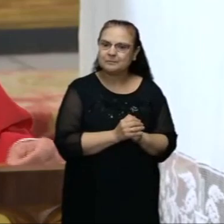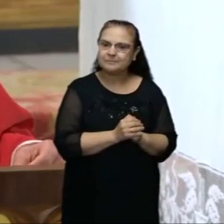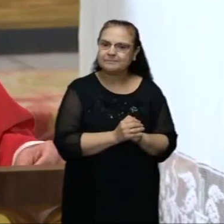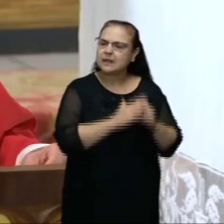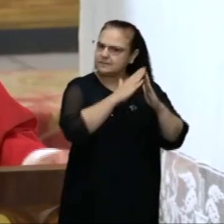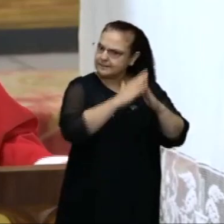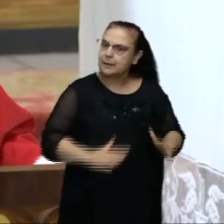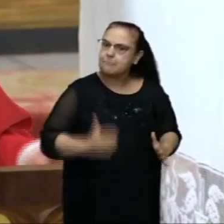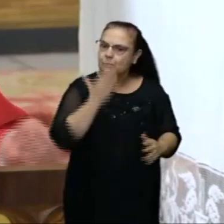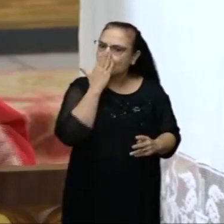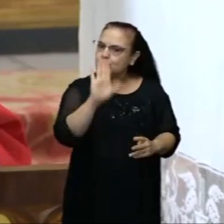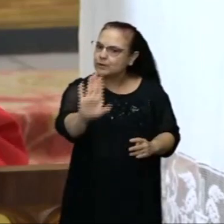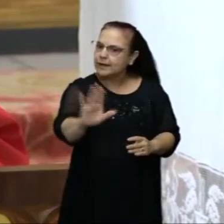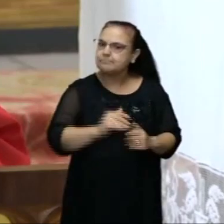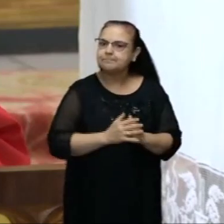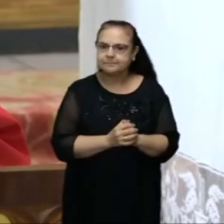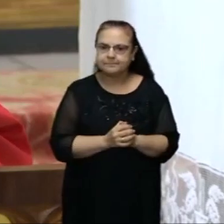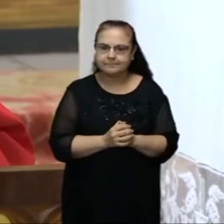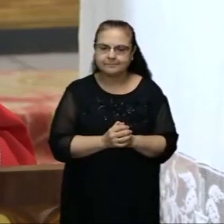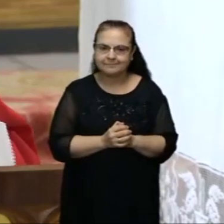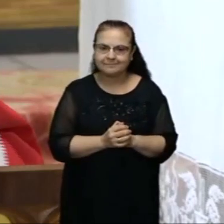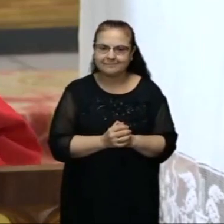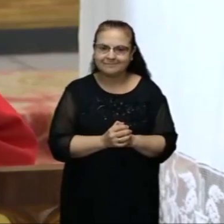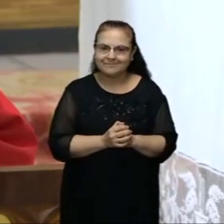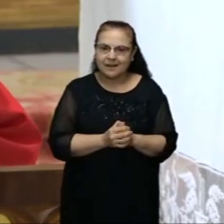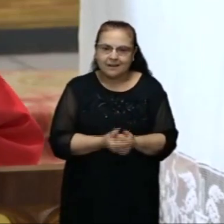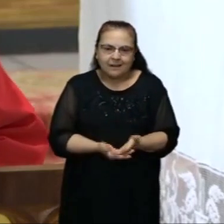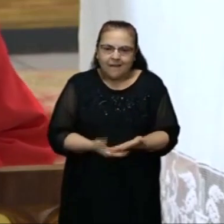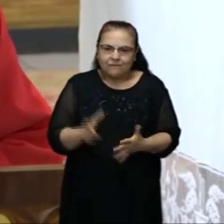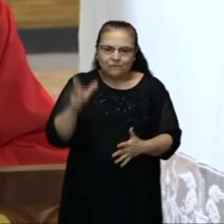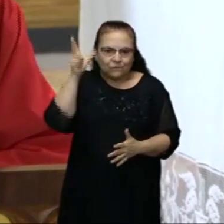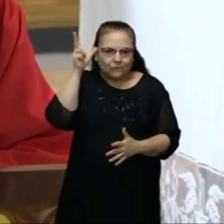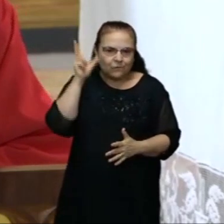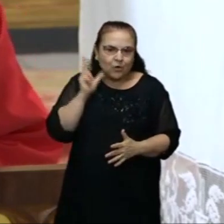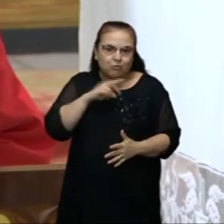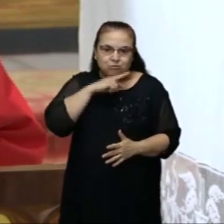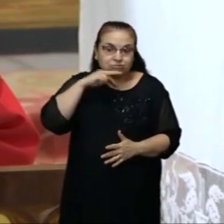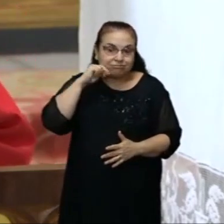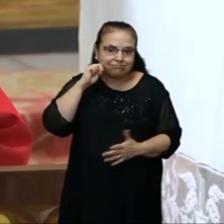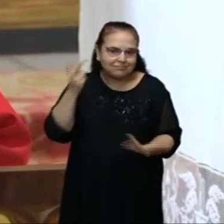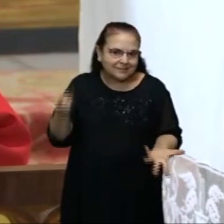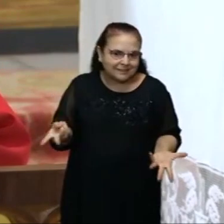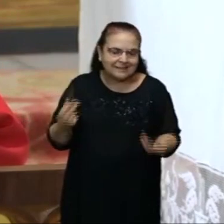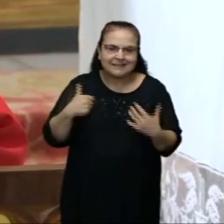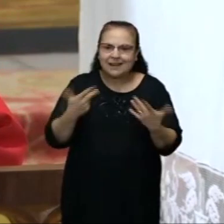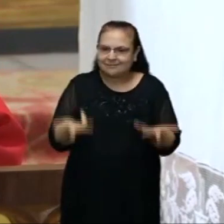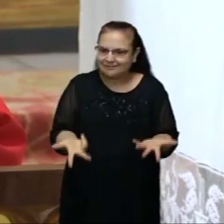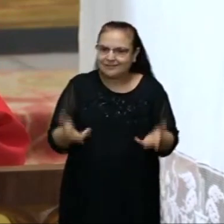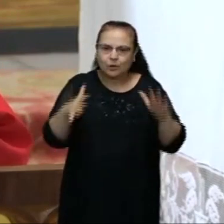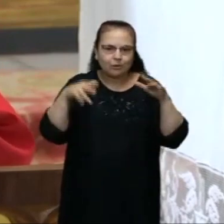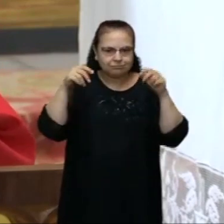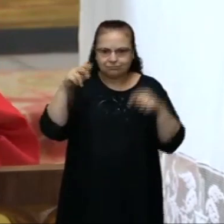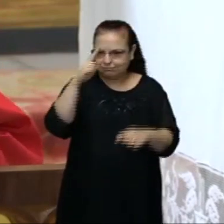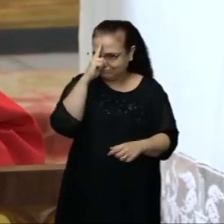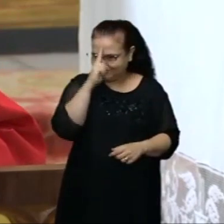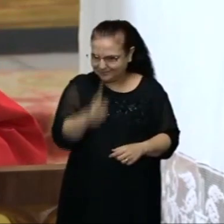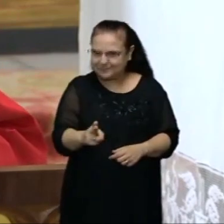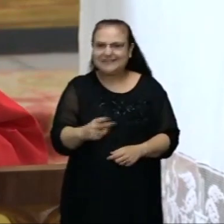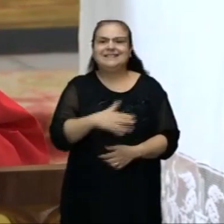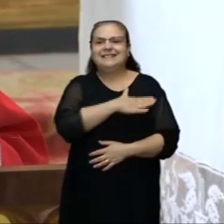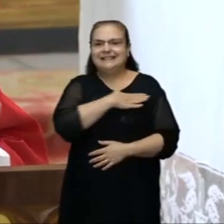El templo de Jerusalén, la gran joya que era respetada,